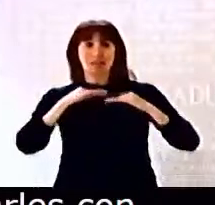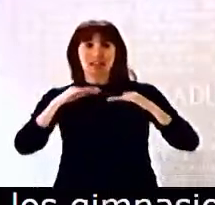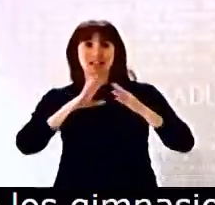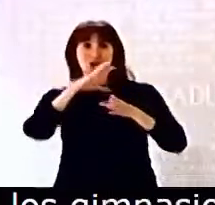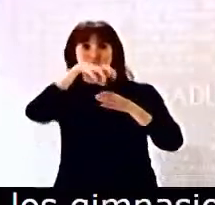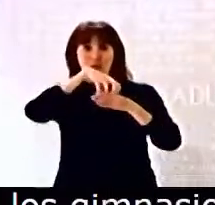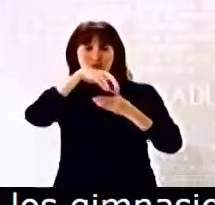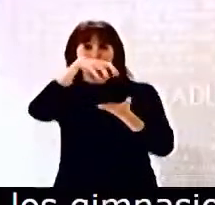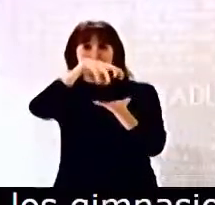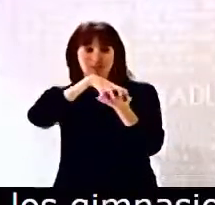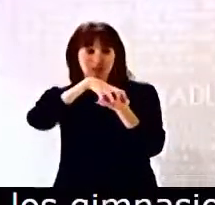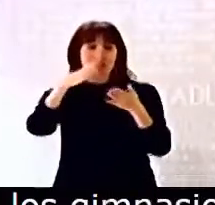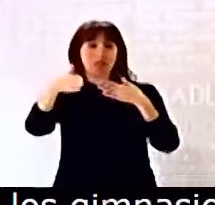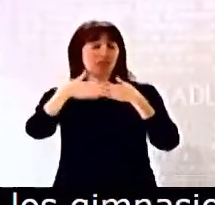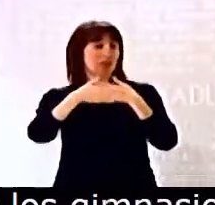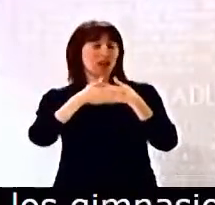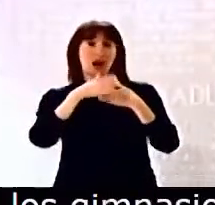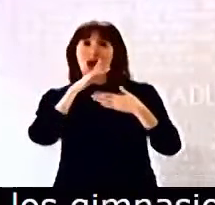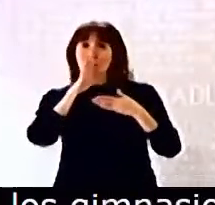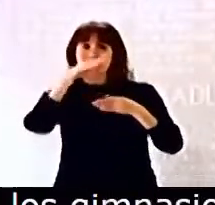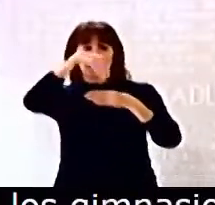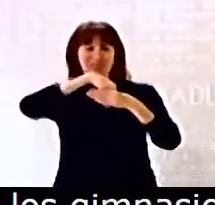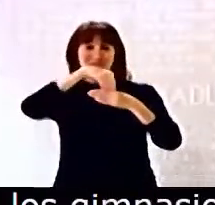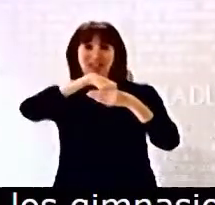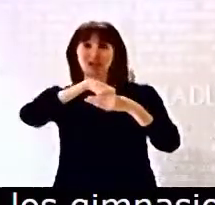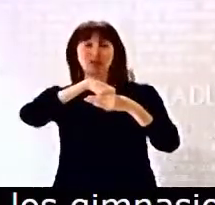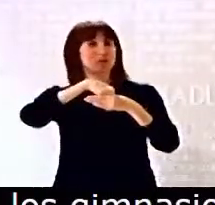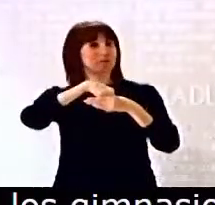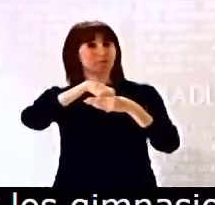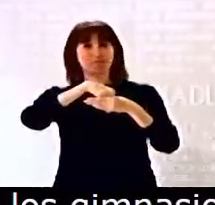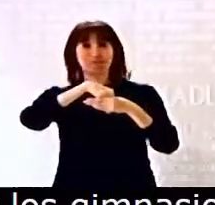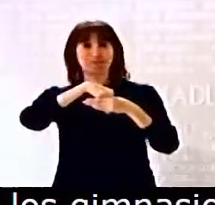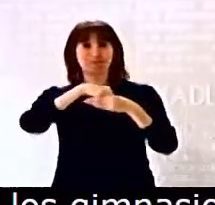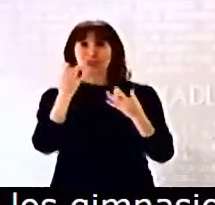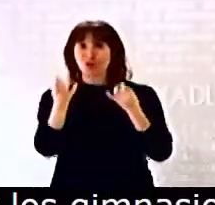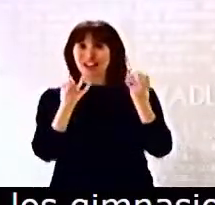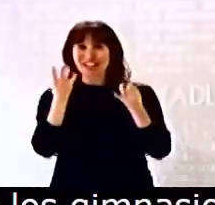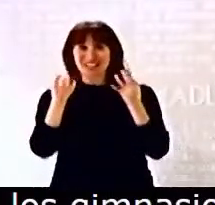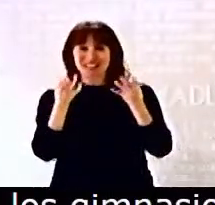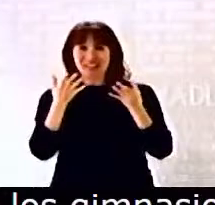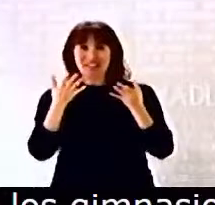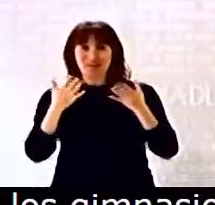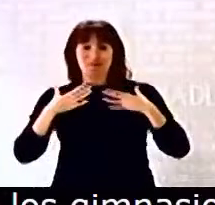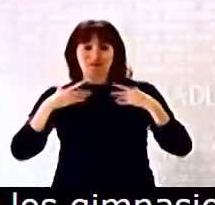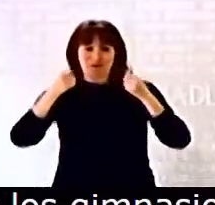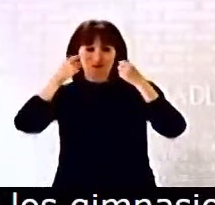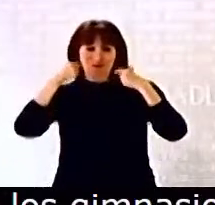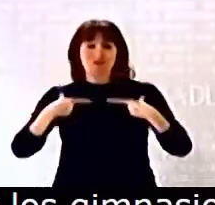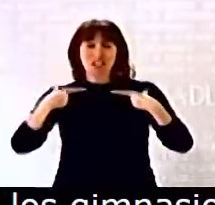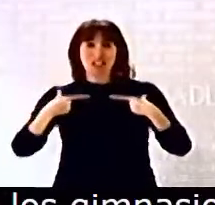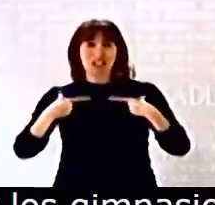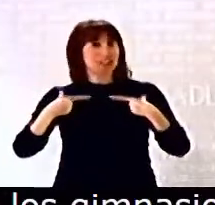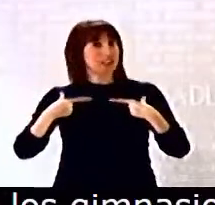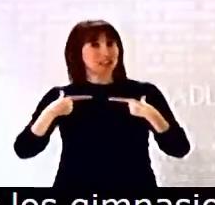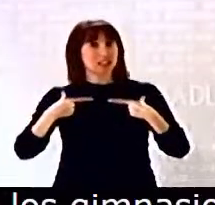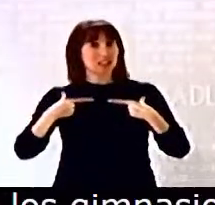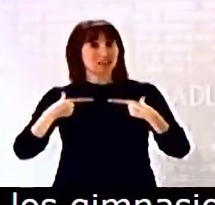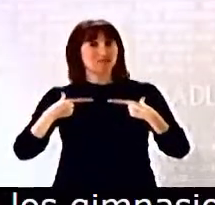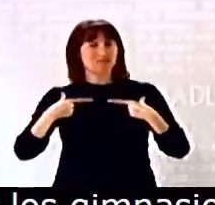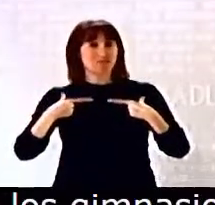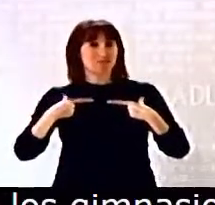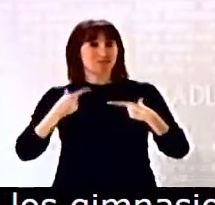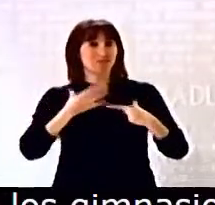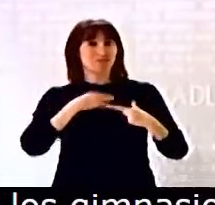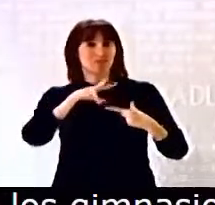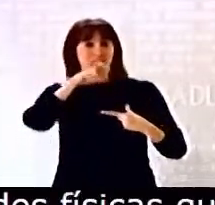cerrada son lugares donde se realizan actividades físicas que incrementan